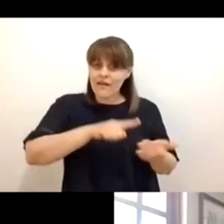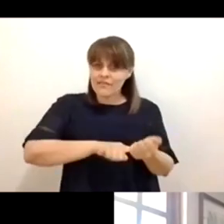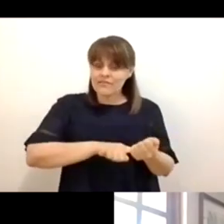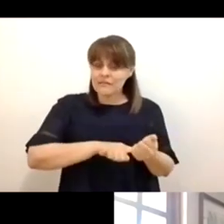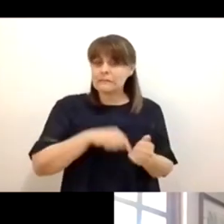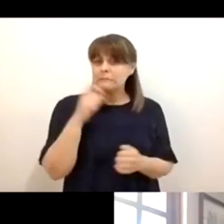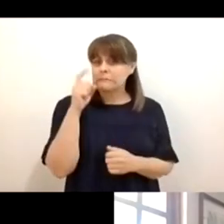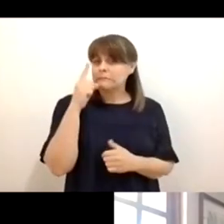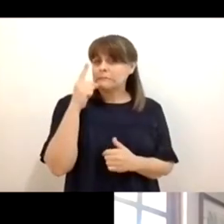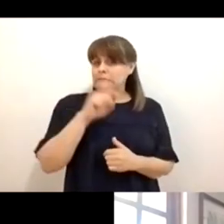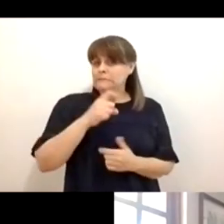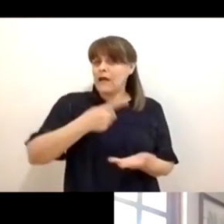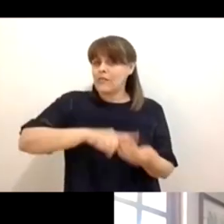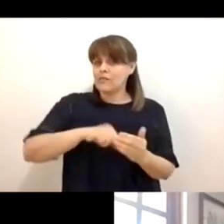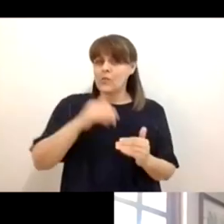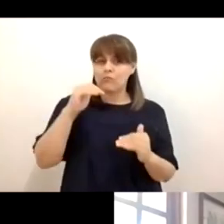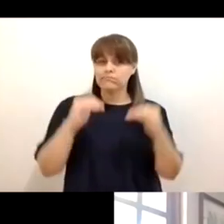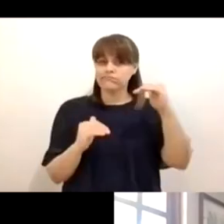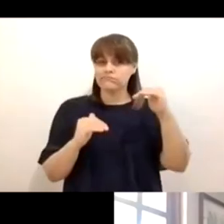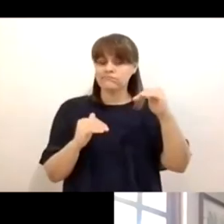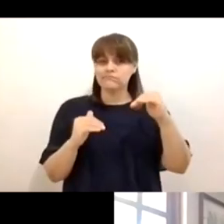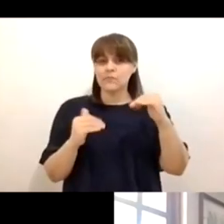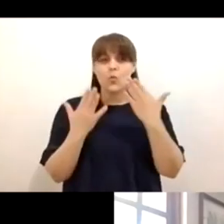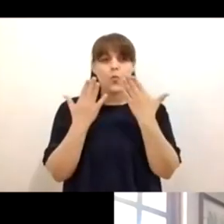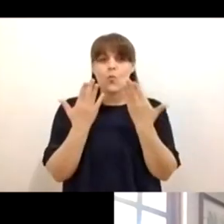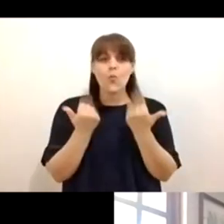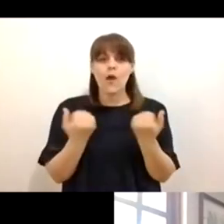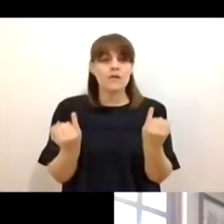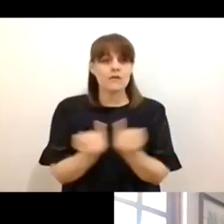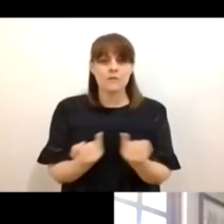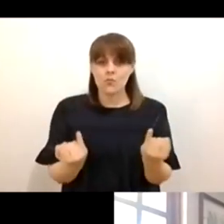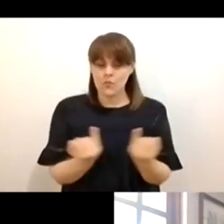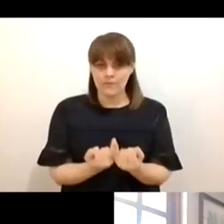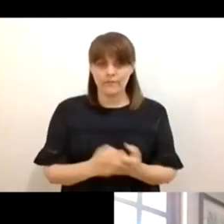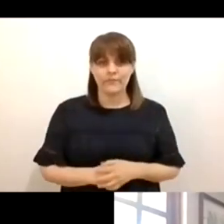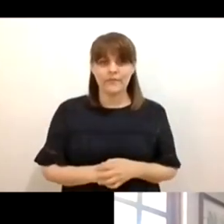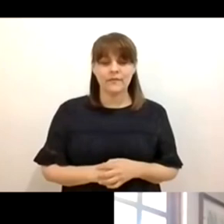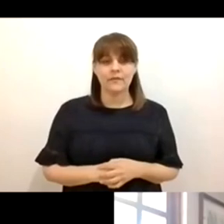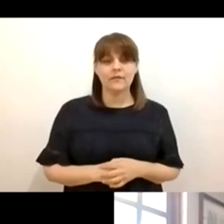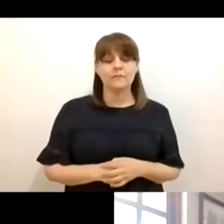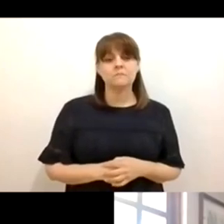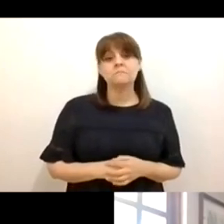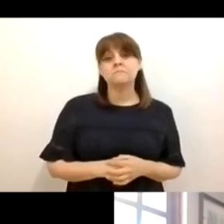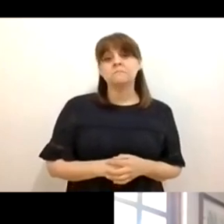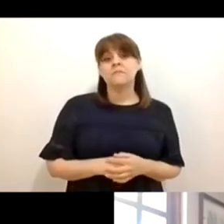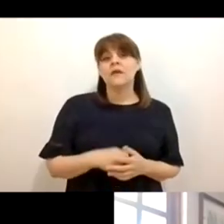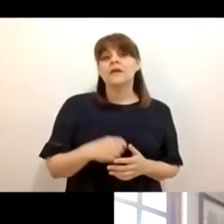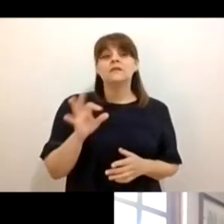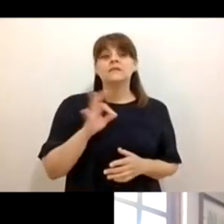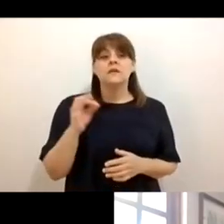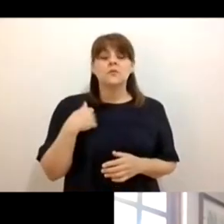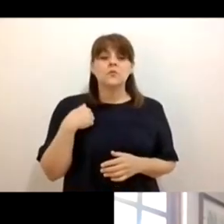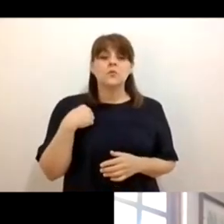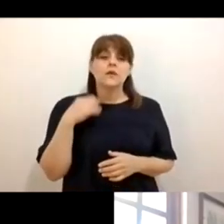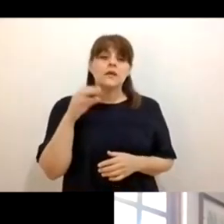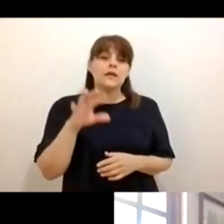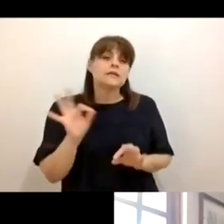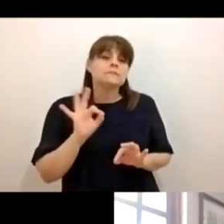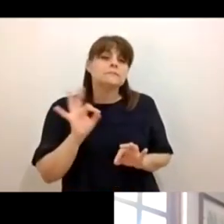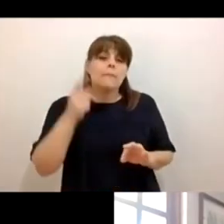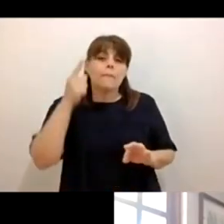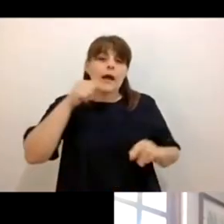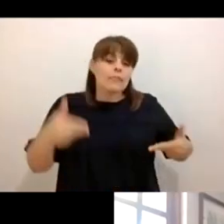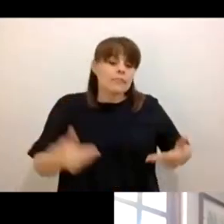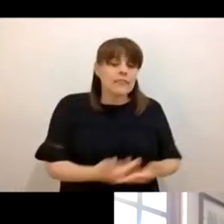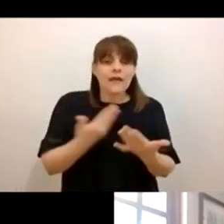si pensamos que las decisiones reproductivas van más allá de seleccionar un tipo de anticonceptivos y usar un